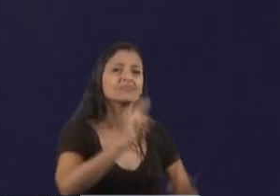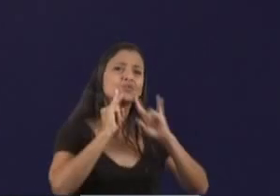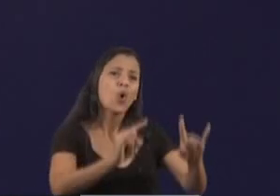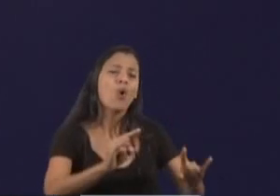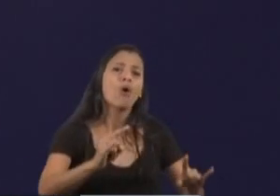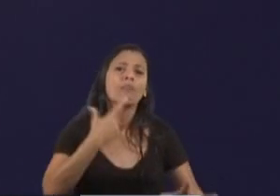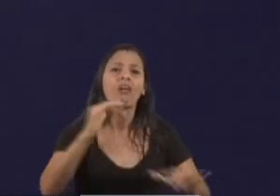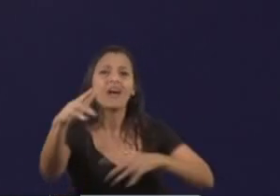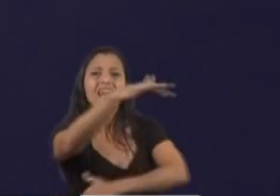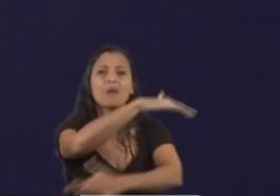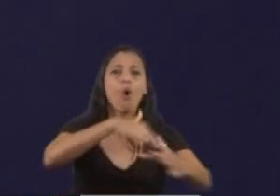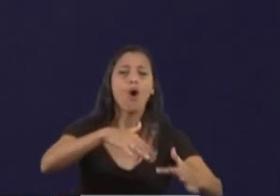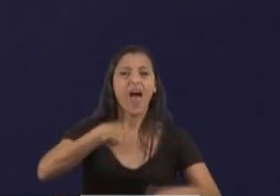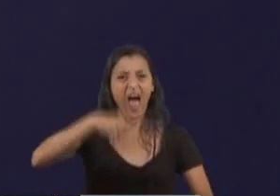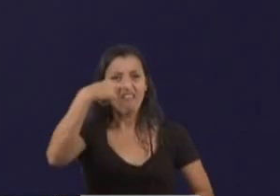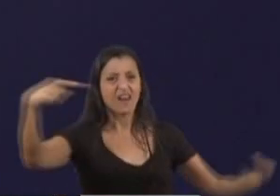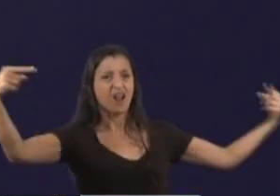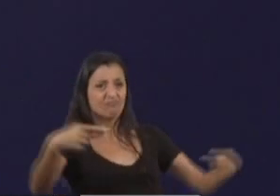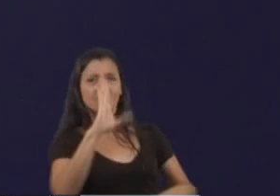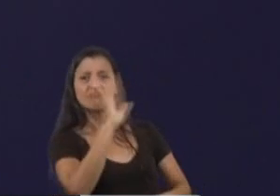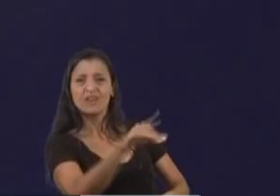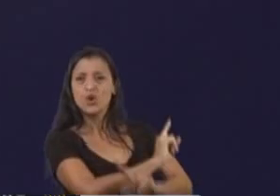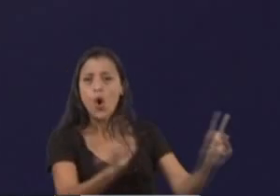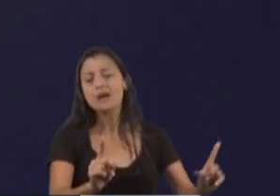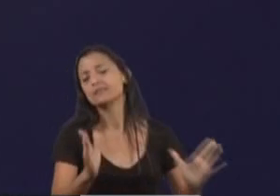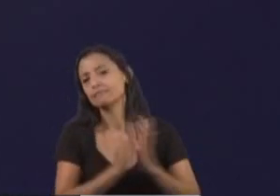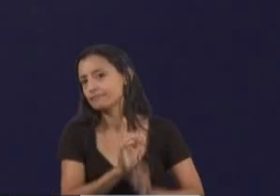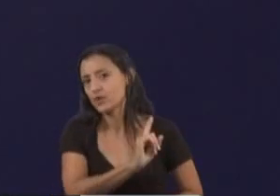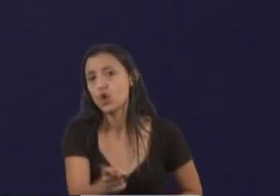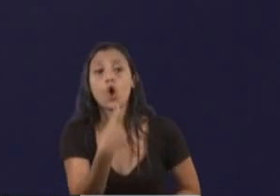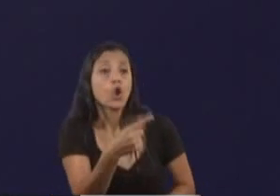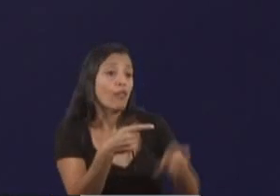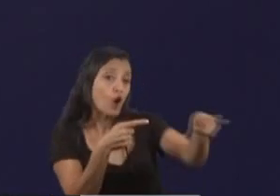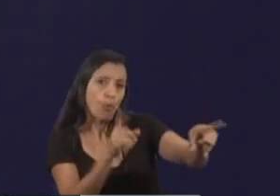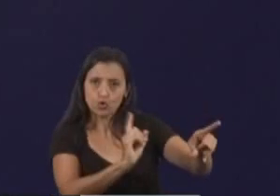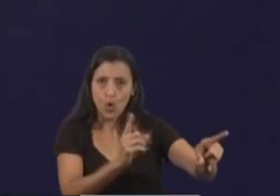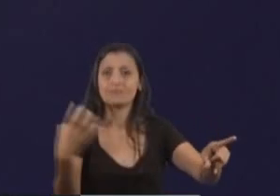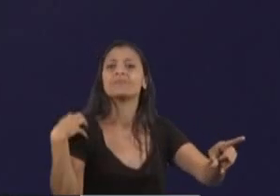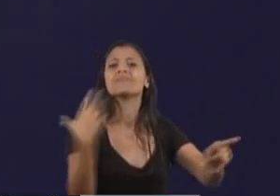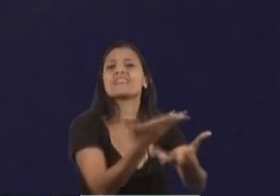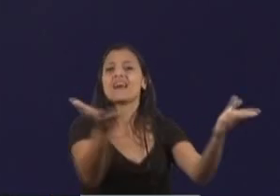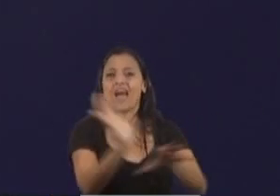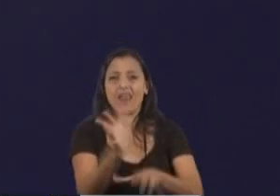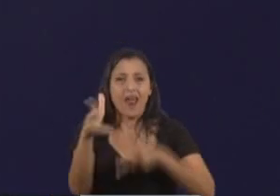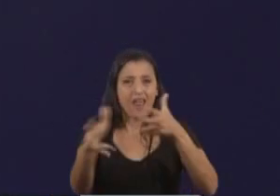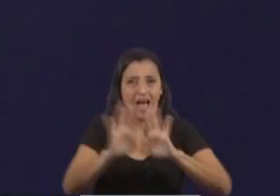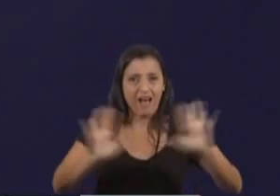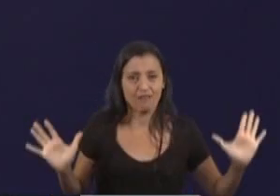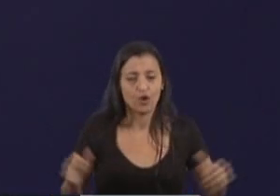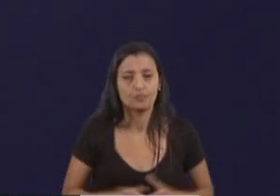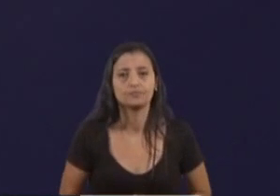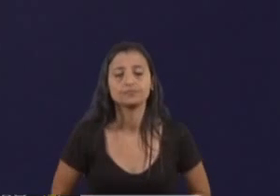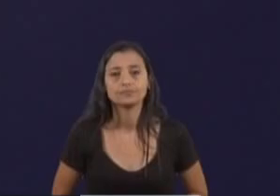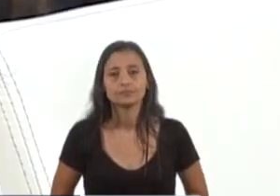no condicen con nada de la realidad. No lo digo por vos, sino por en